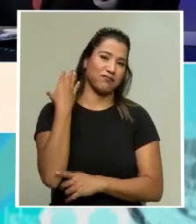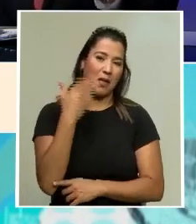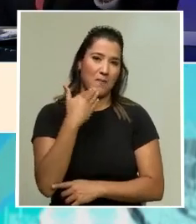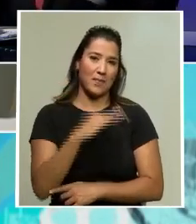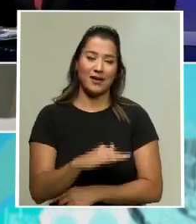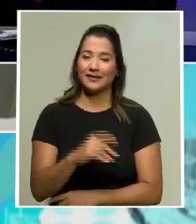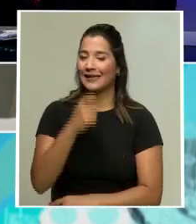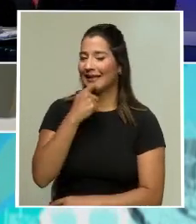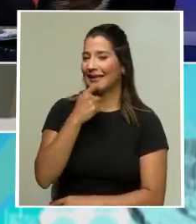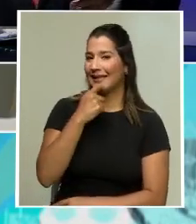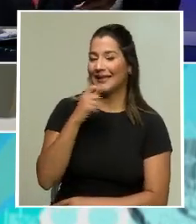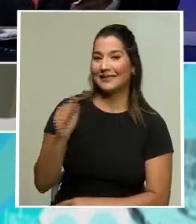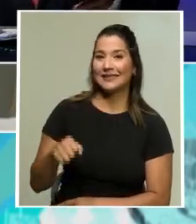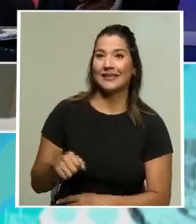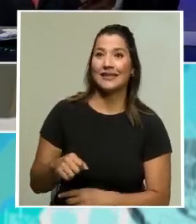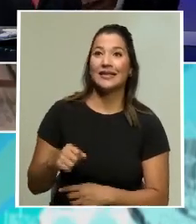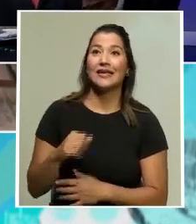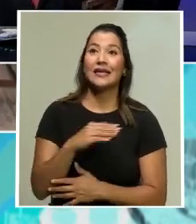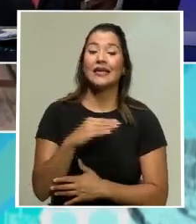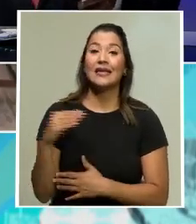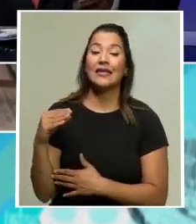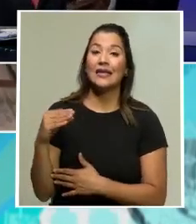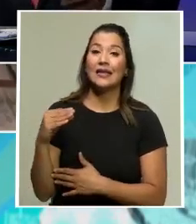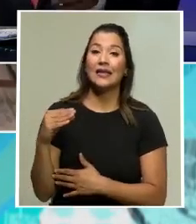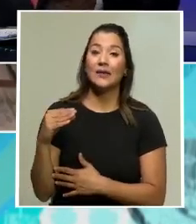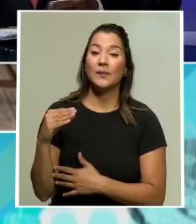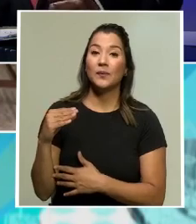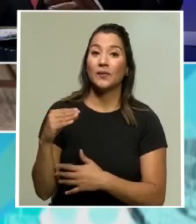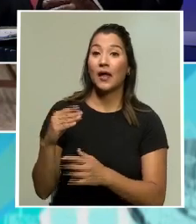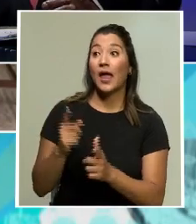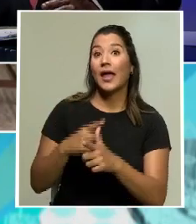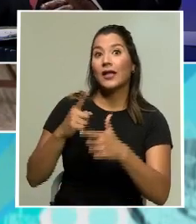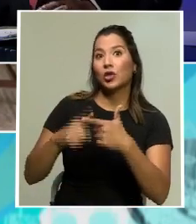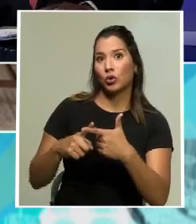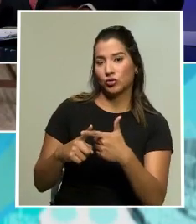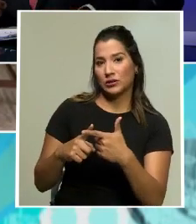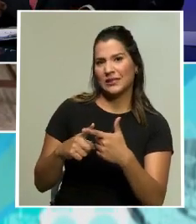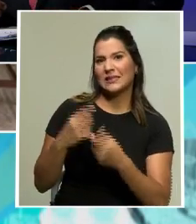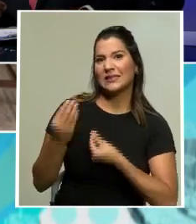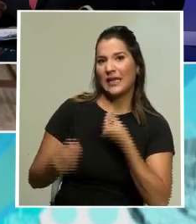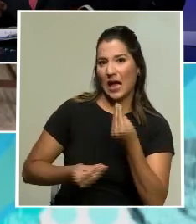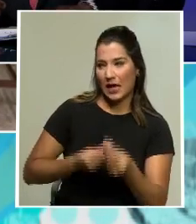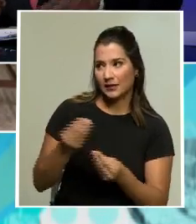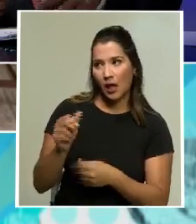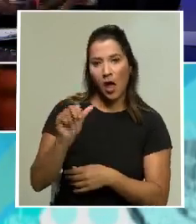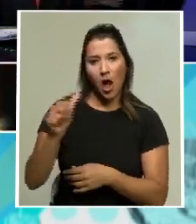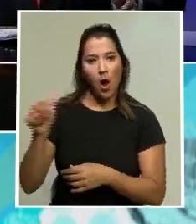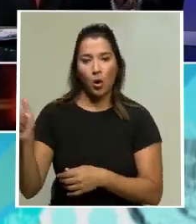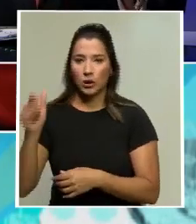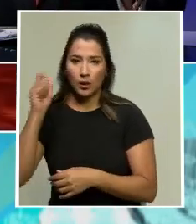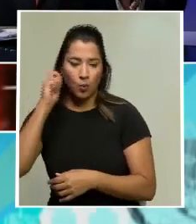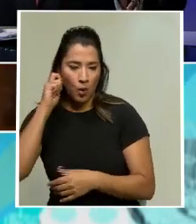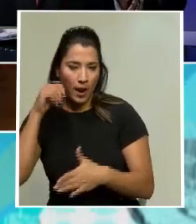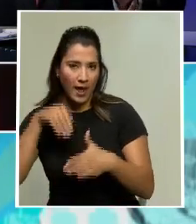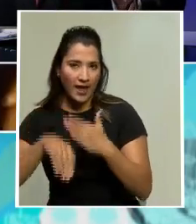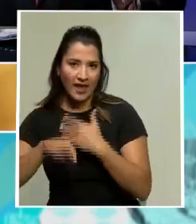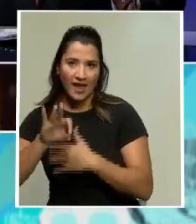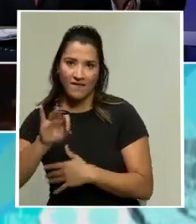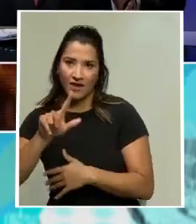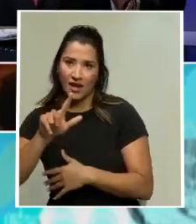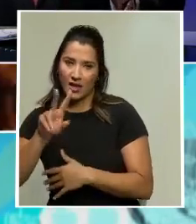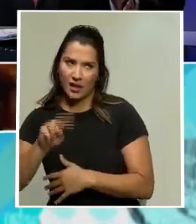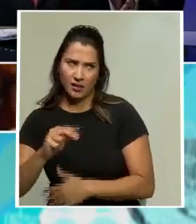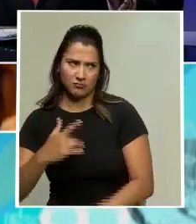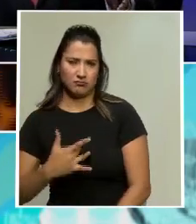Por supuesto eso ocasiona que el resto de la militancia femenina en el FMLN se sienta